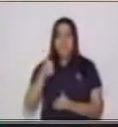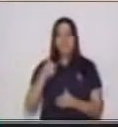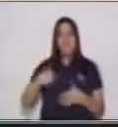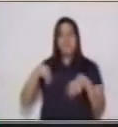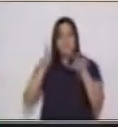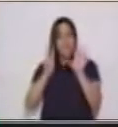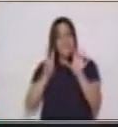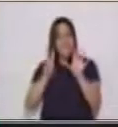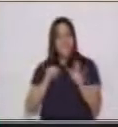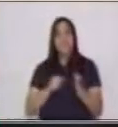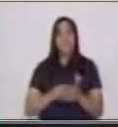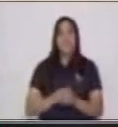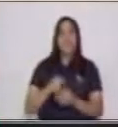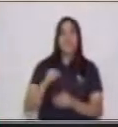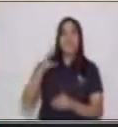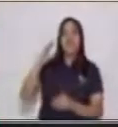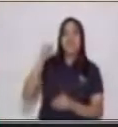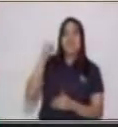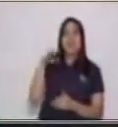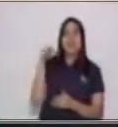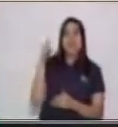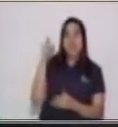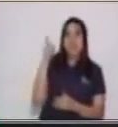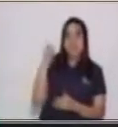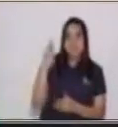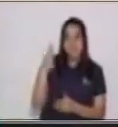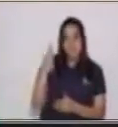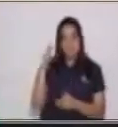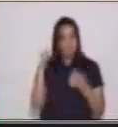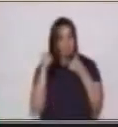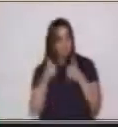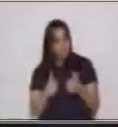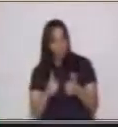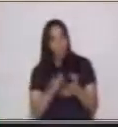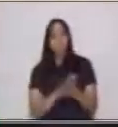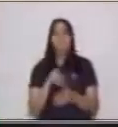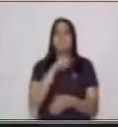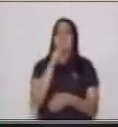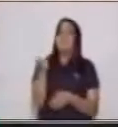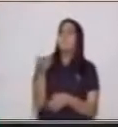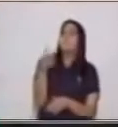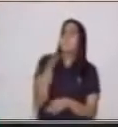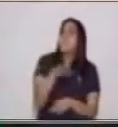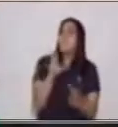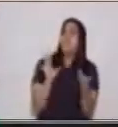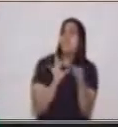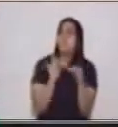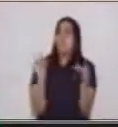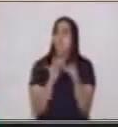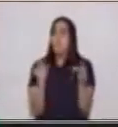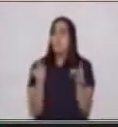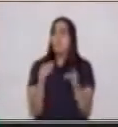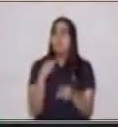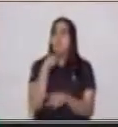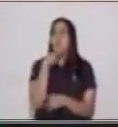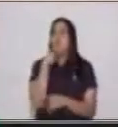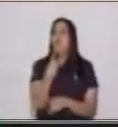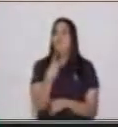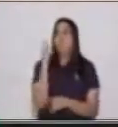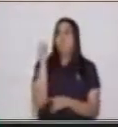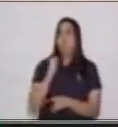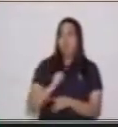La siguiente, cazador. Muy bien. Después te voy a comentar algo sobre el sonido de las